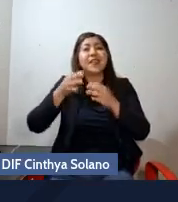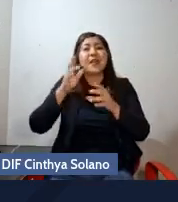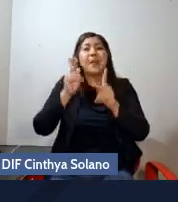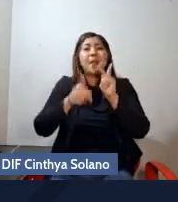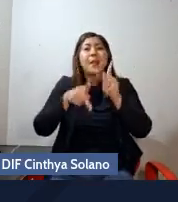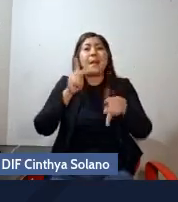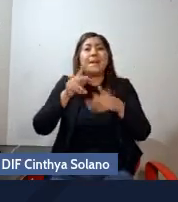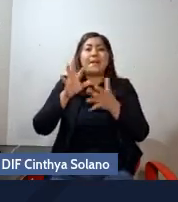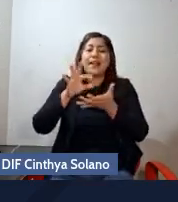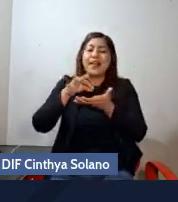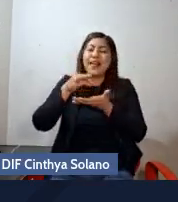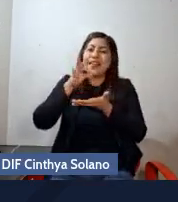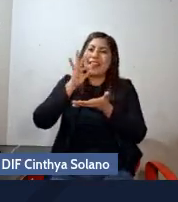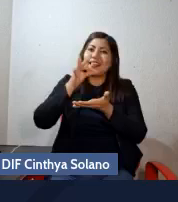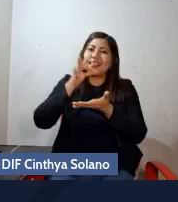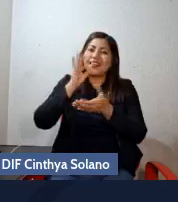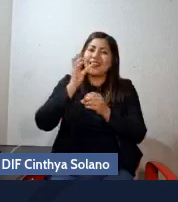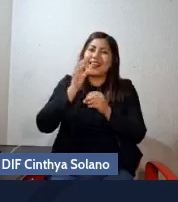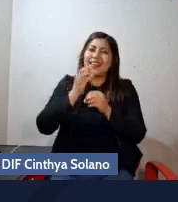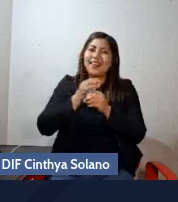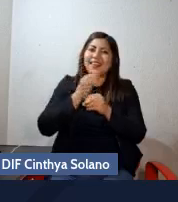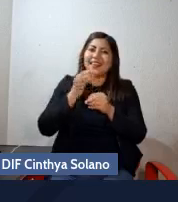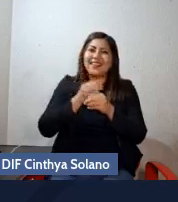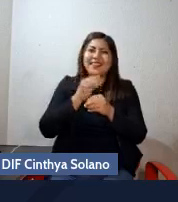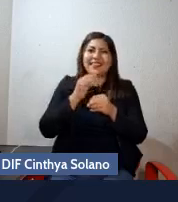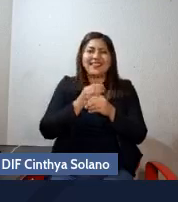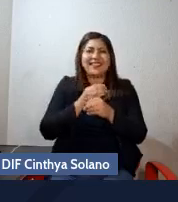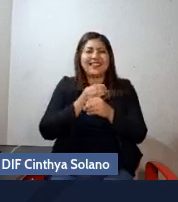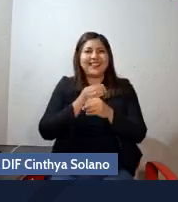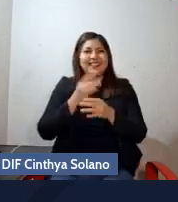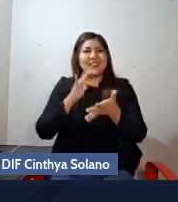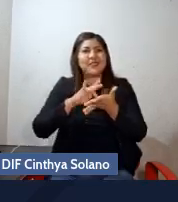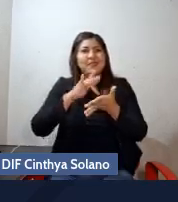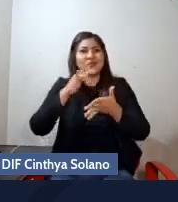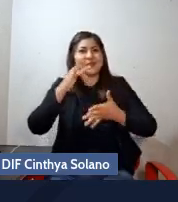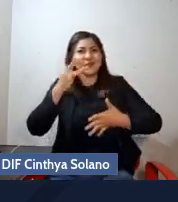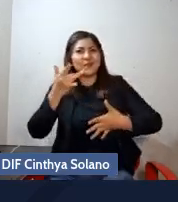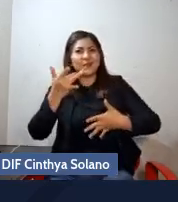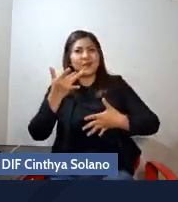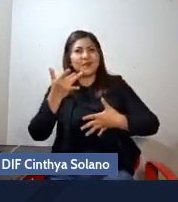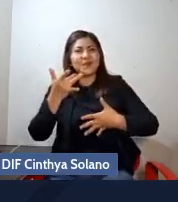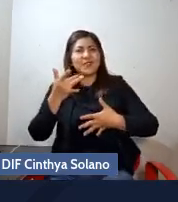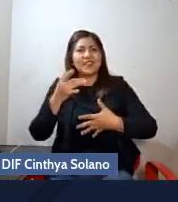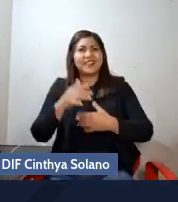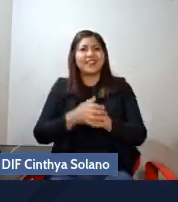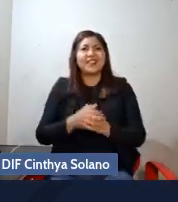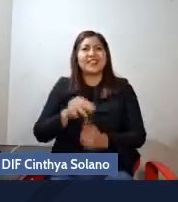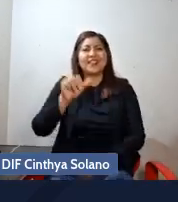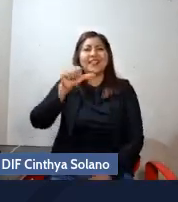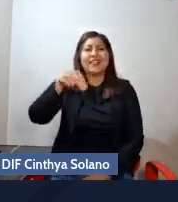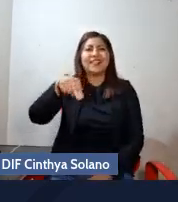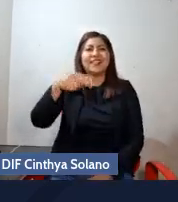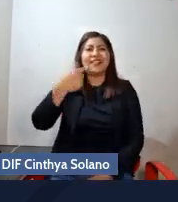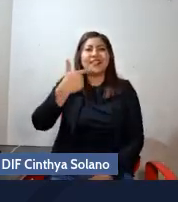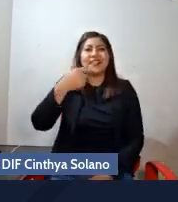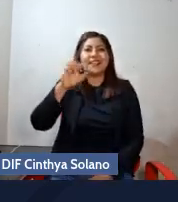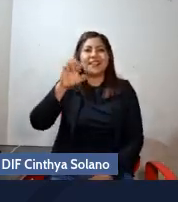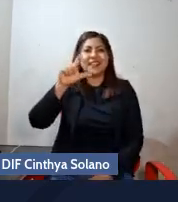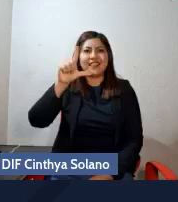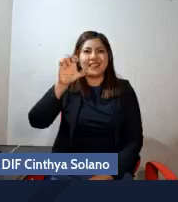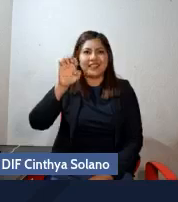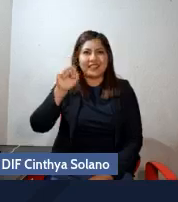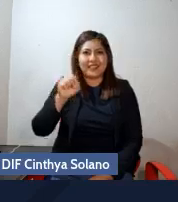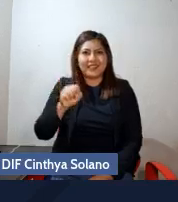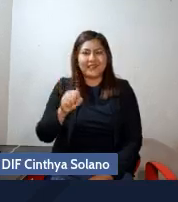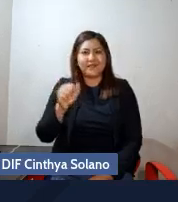gracias a la maestra Ángeles, la verdad, gracias siempre por estas colaboraciones. Y bueno, pues